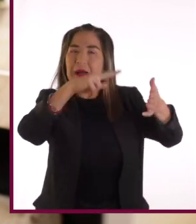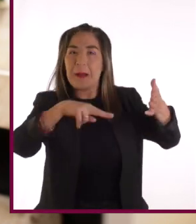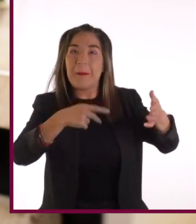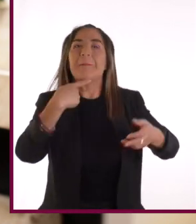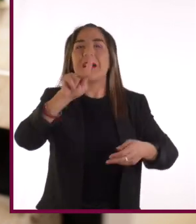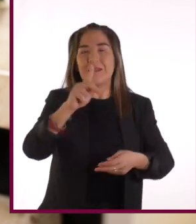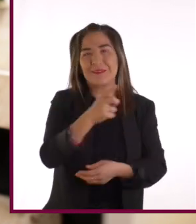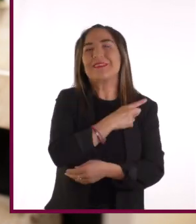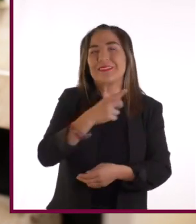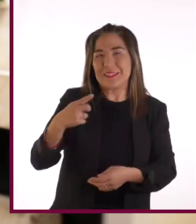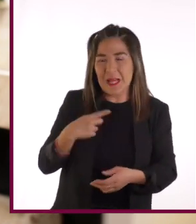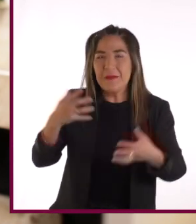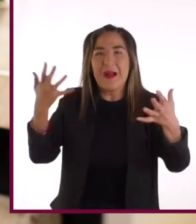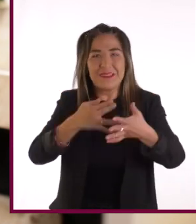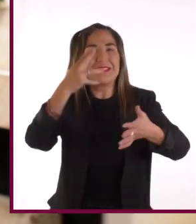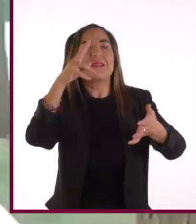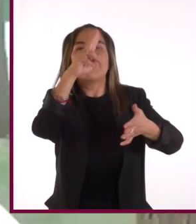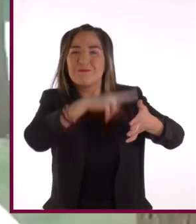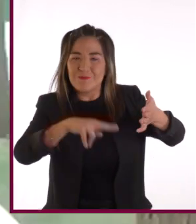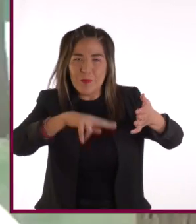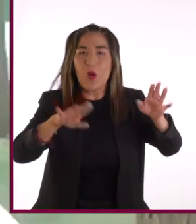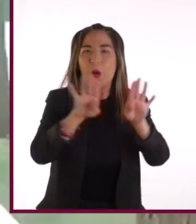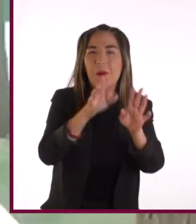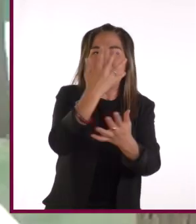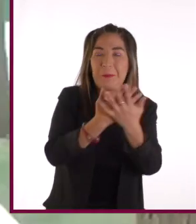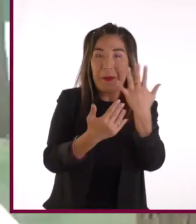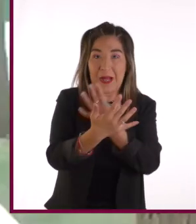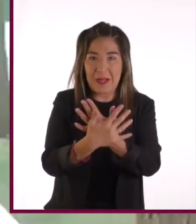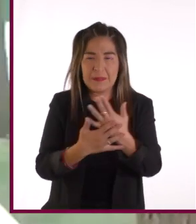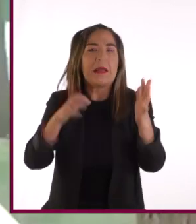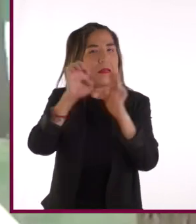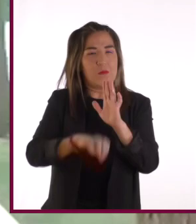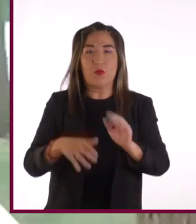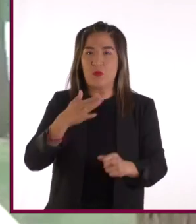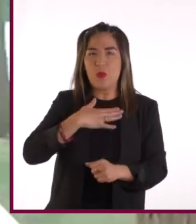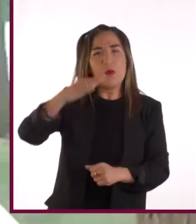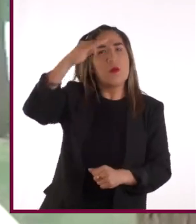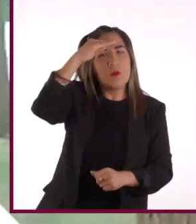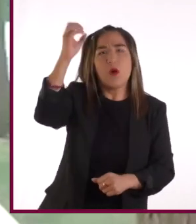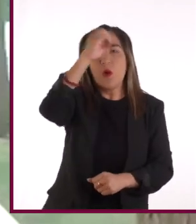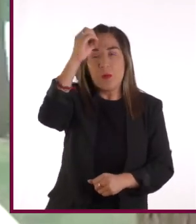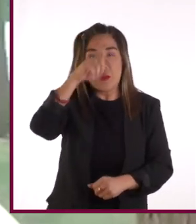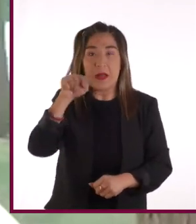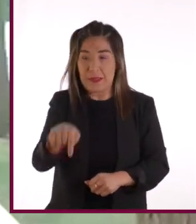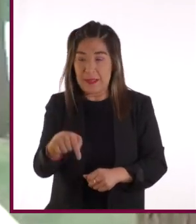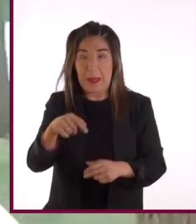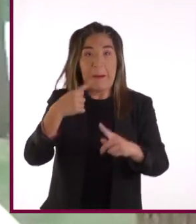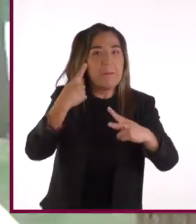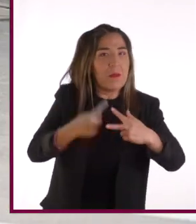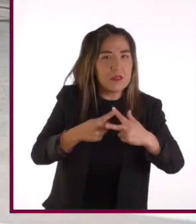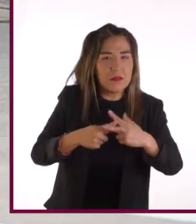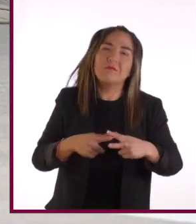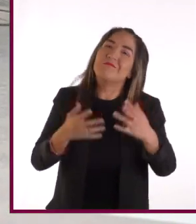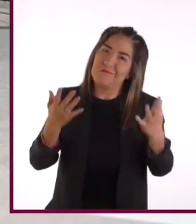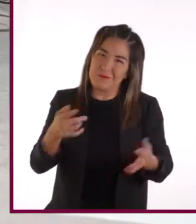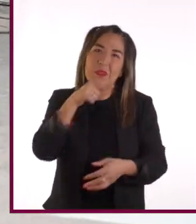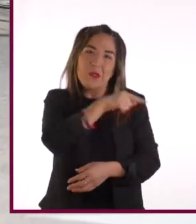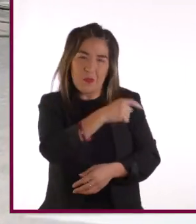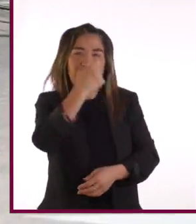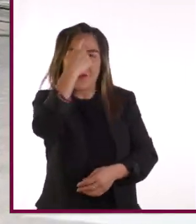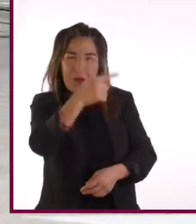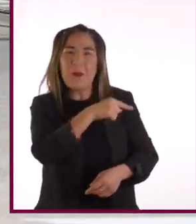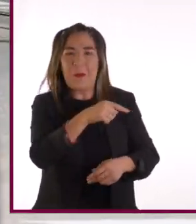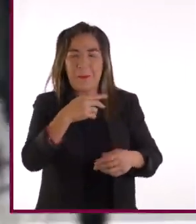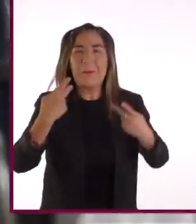que alguien tiene que llegar y hacer eso, ¿no? Entonces, para mí las matemáticas sí son una actividad humana. Y repito, esto